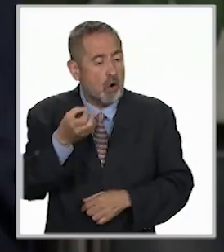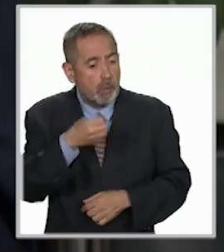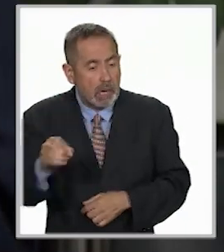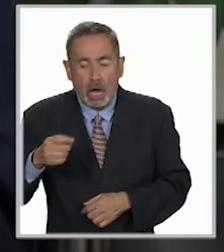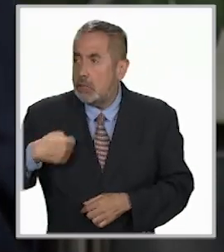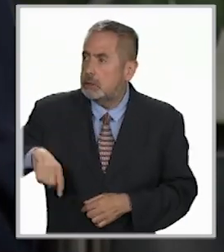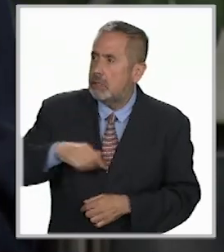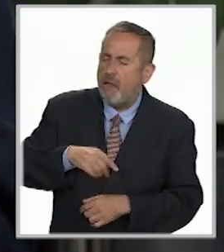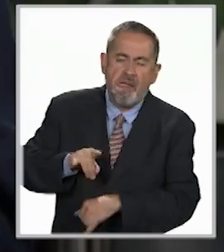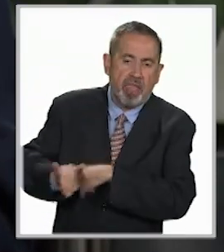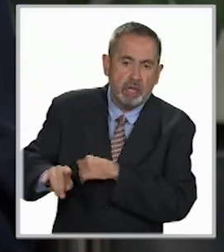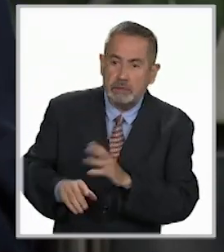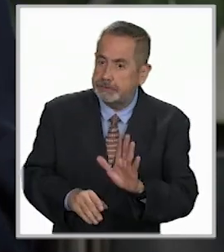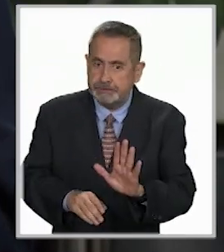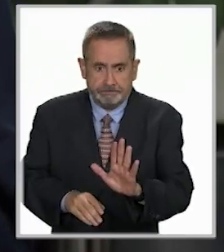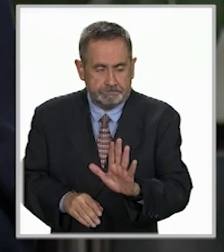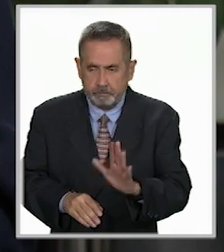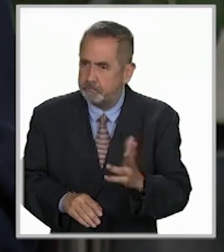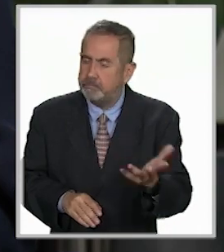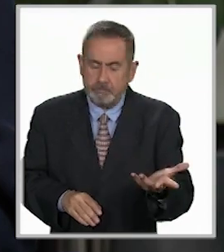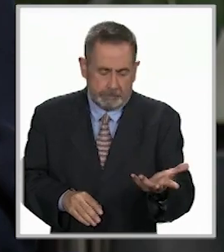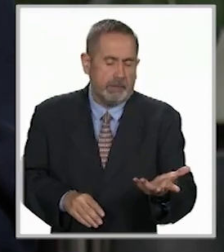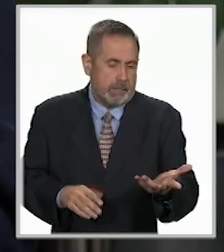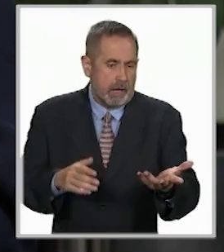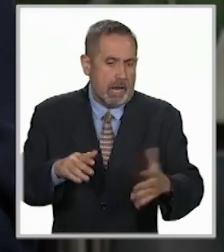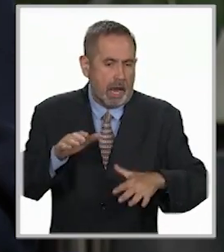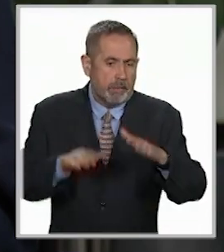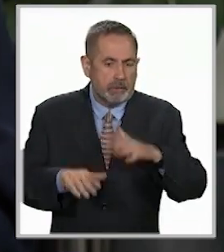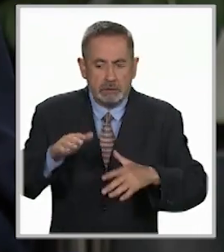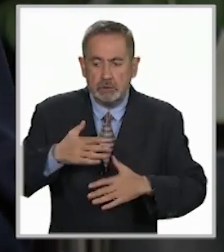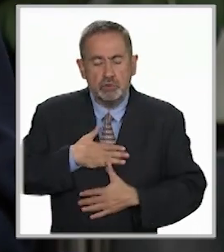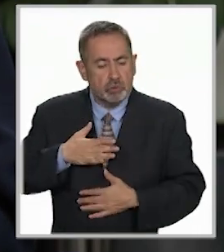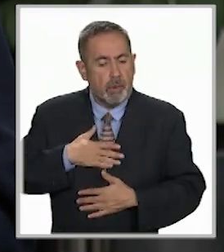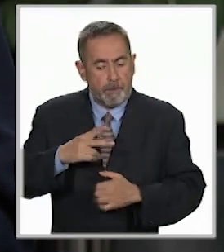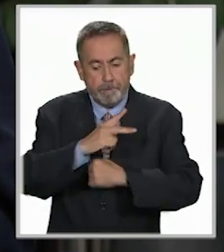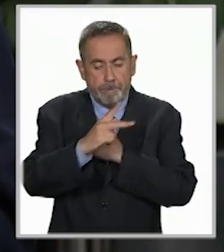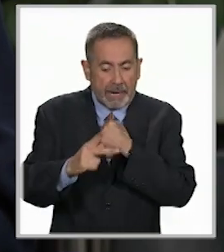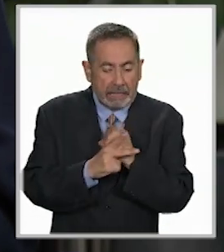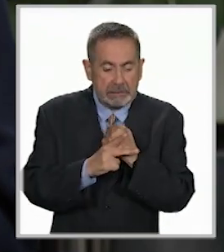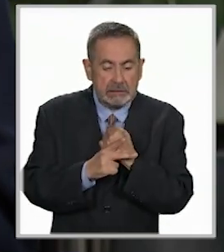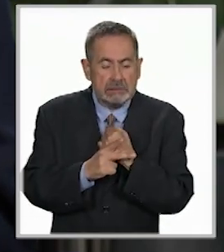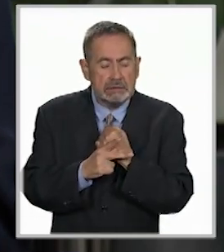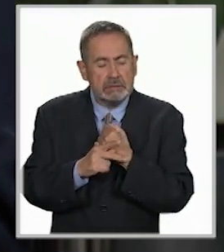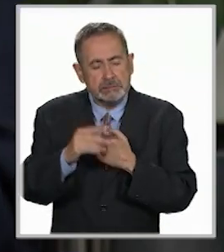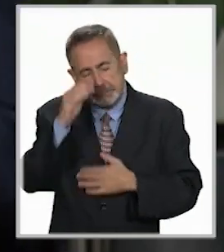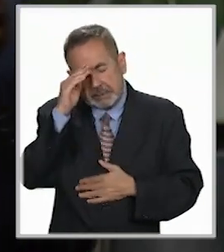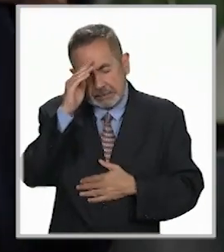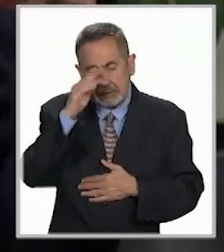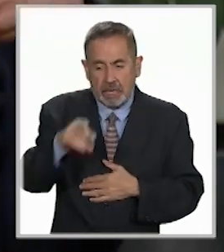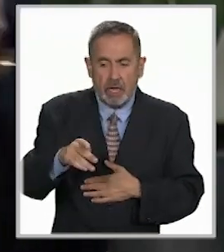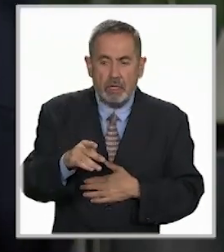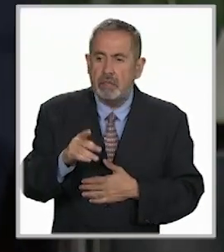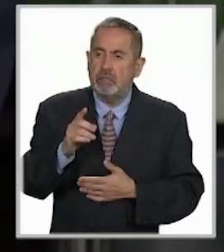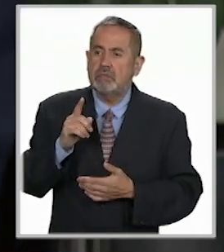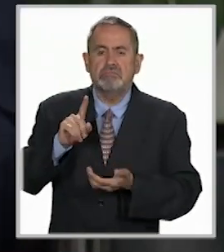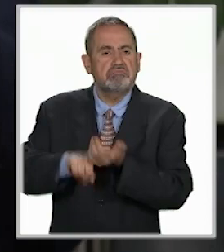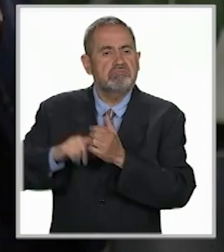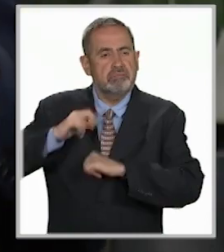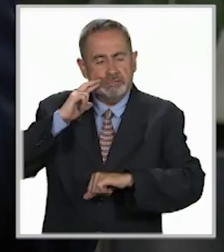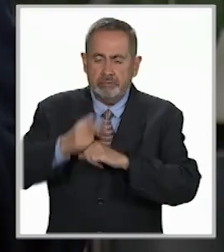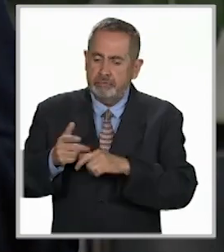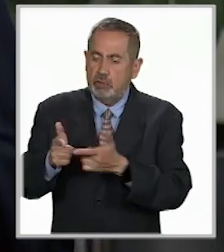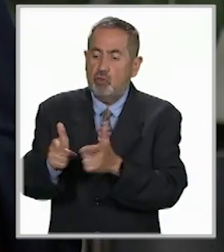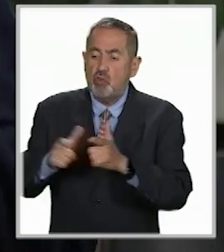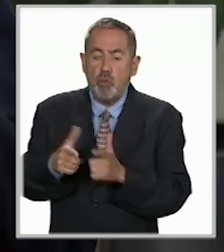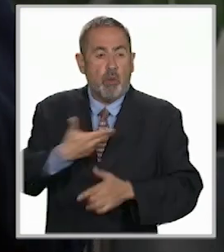Entonces, muchas veces se piensa que el Estado puede incurrir en responsabilidad internacional solamente a través de las autoridades